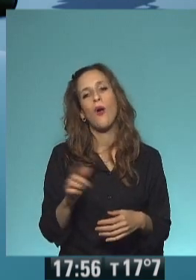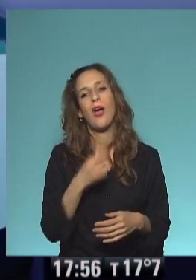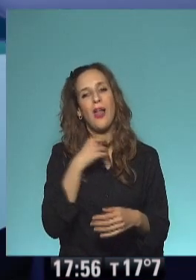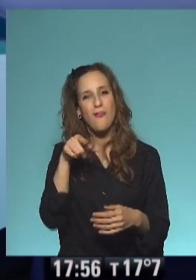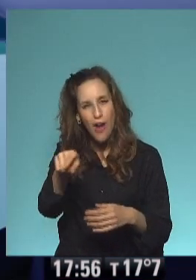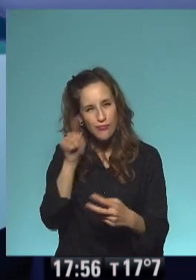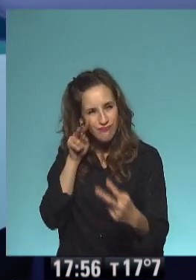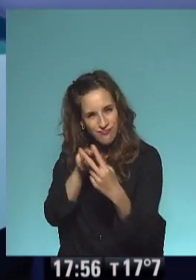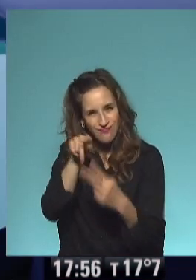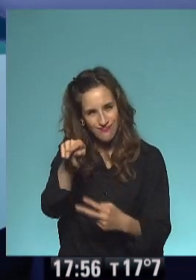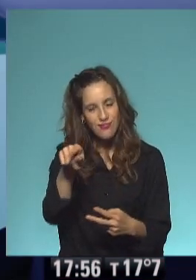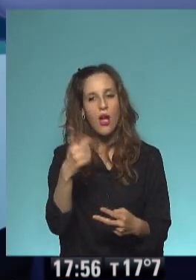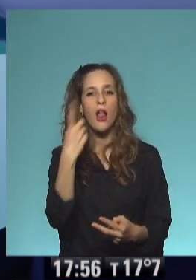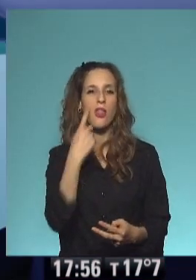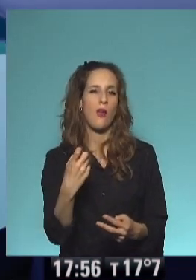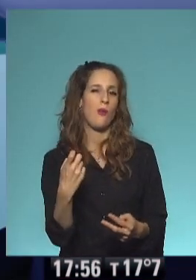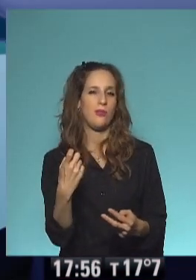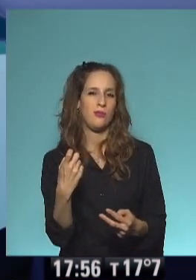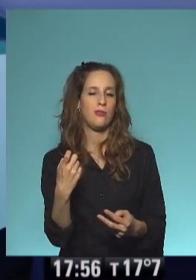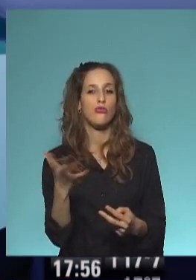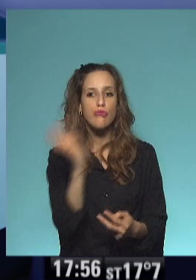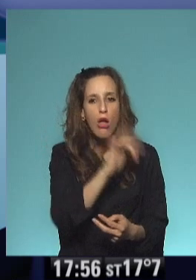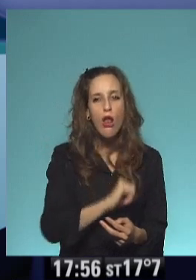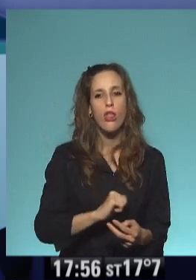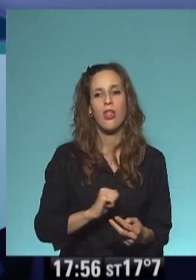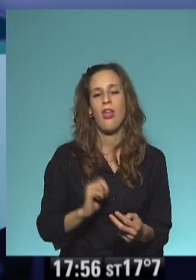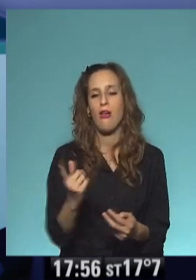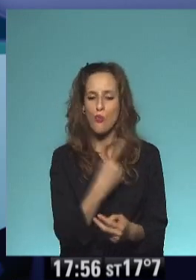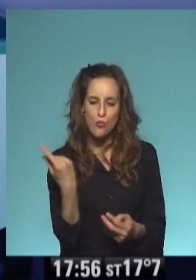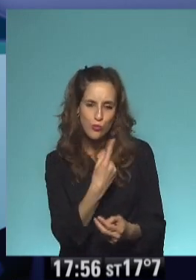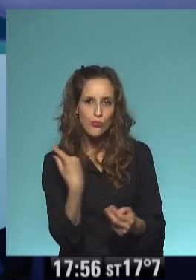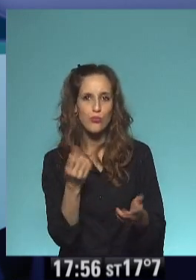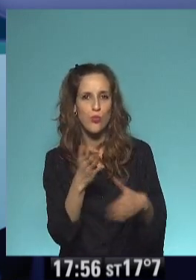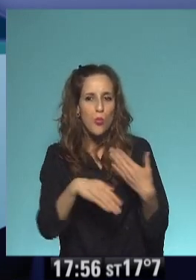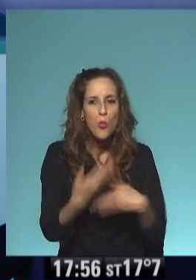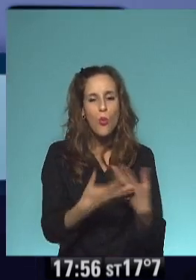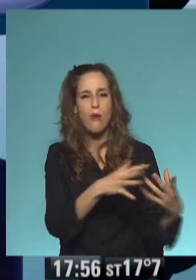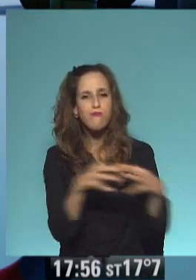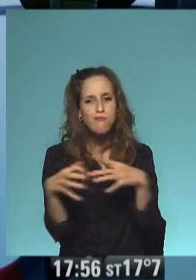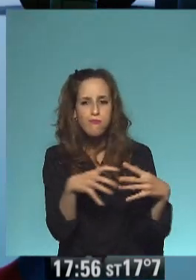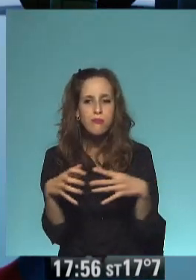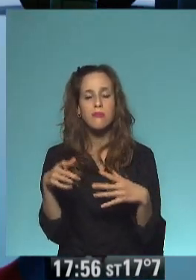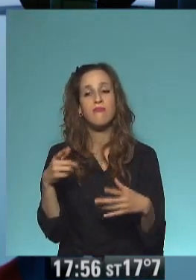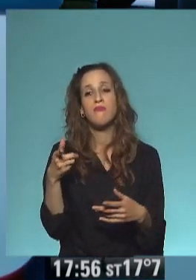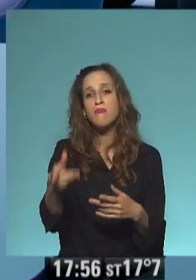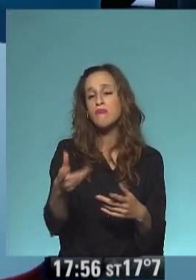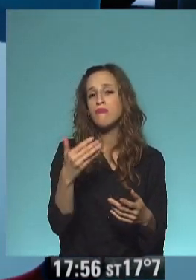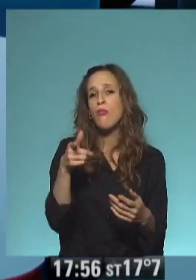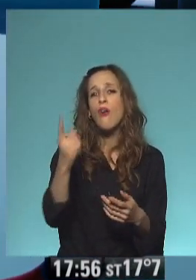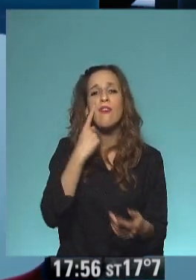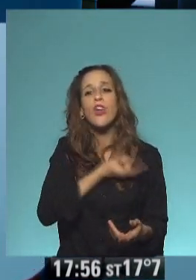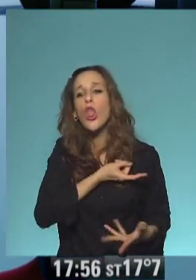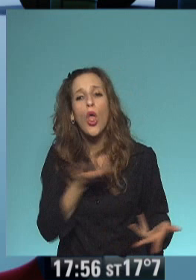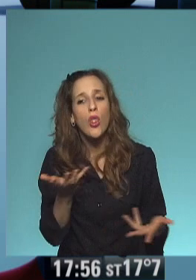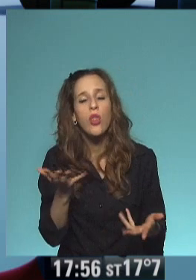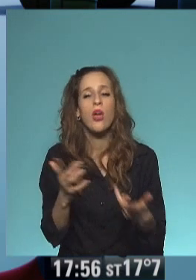encontrar. Resulta que hoy nos dimos cuenta que jugamos todos los días a la pelota juntos y no sabemos nada de vos. ¡Claro! No sabemos dónde